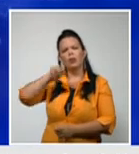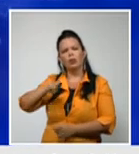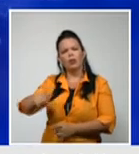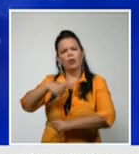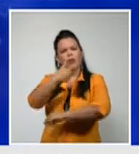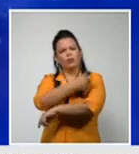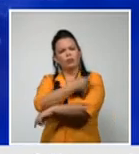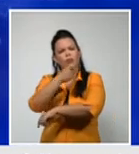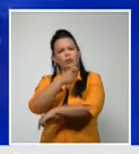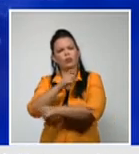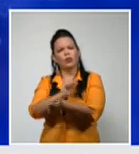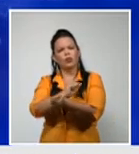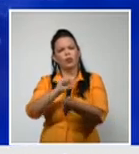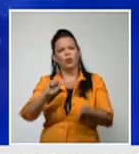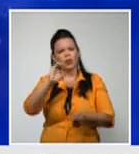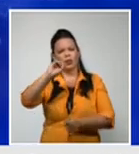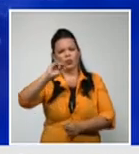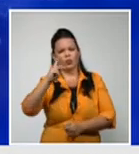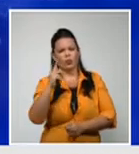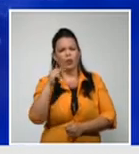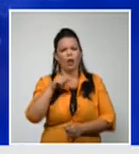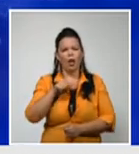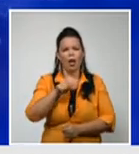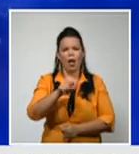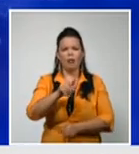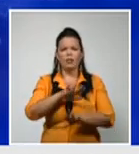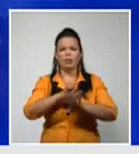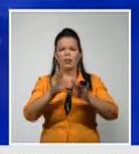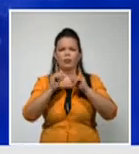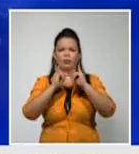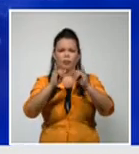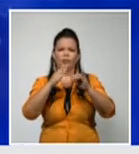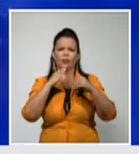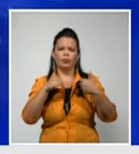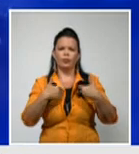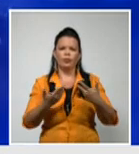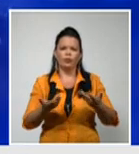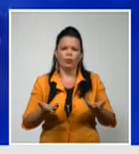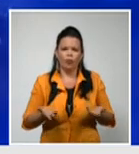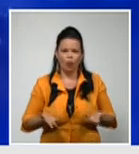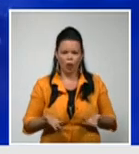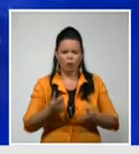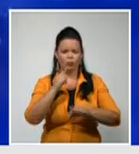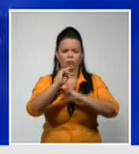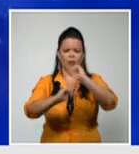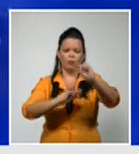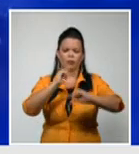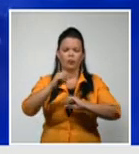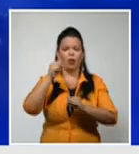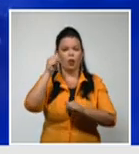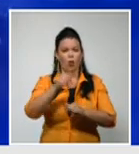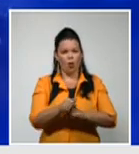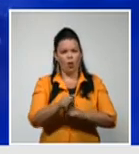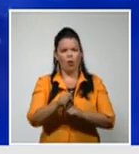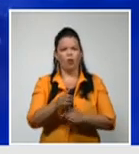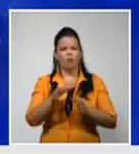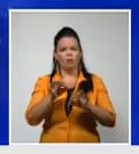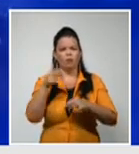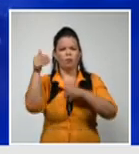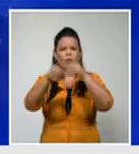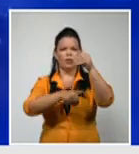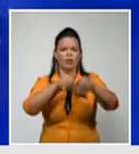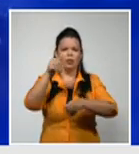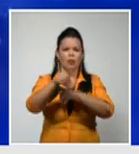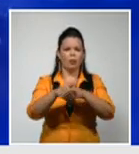cuenta en nuestras emisiones hace algunos días con la colega Gisela García Rivero, quien hoy también pues participa en uno de esos avances de